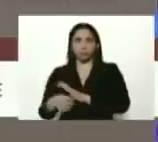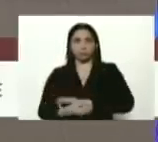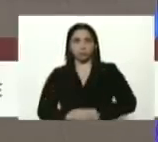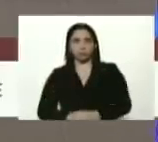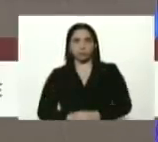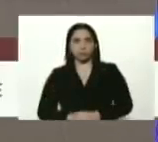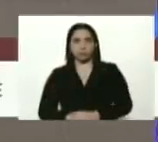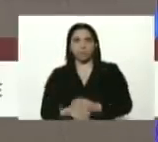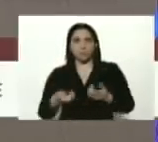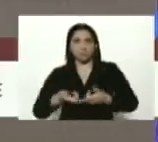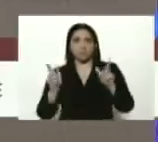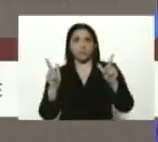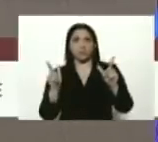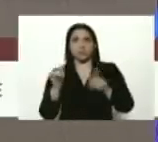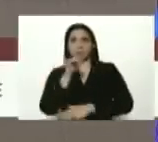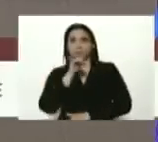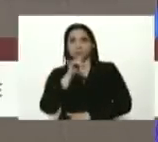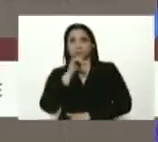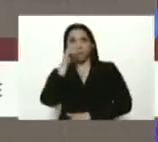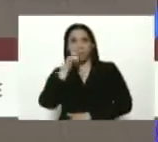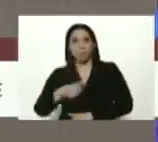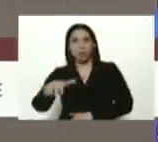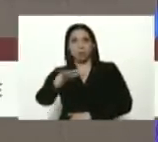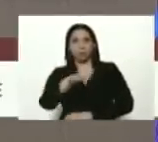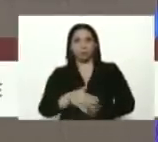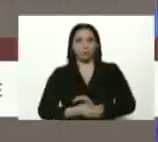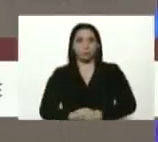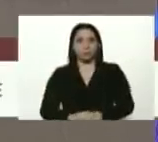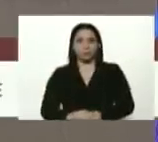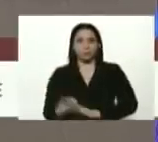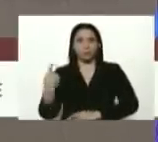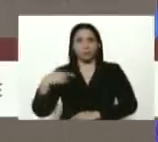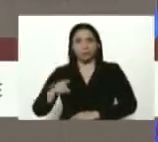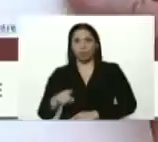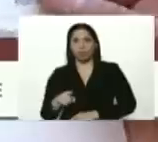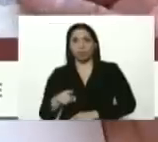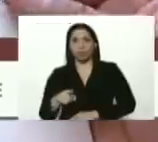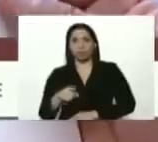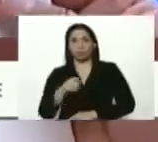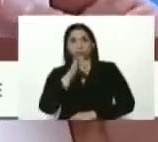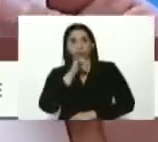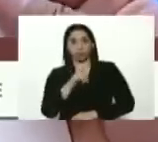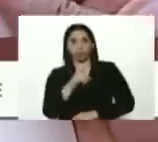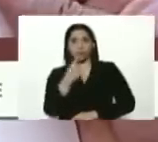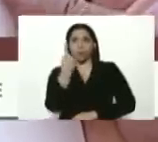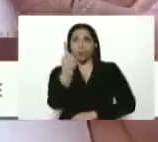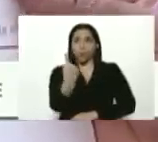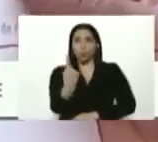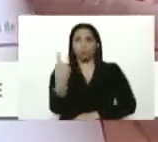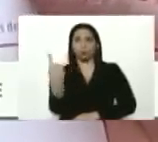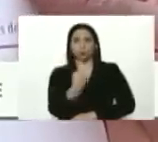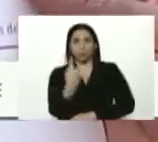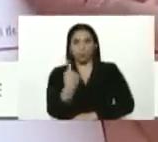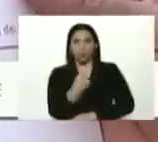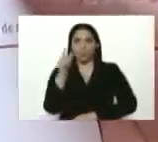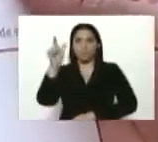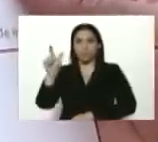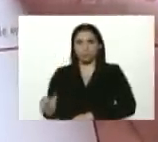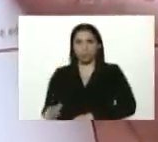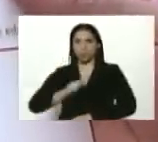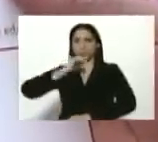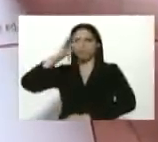nos permite informar a la población que tenemos para reportar un caso de